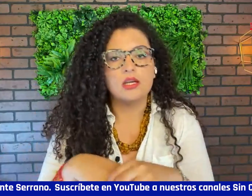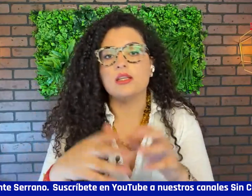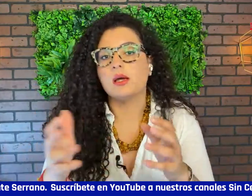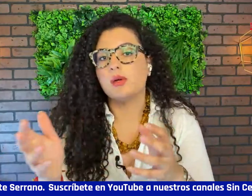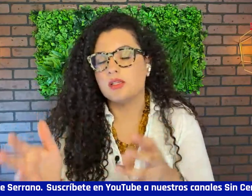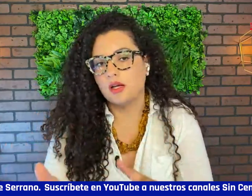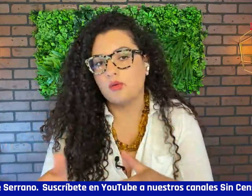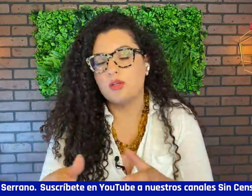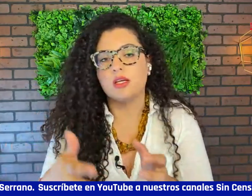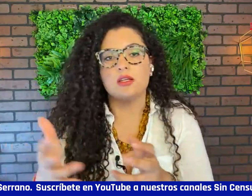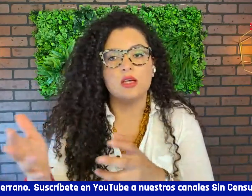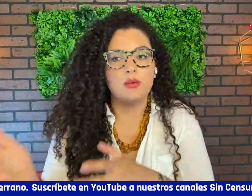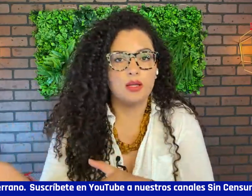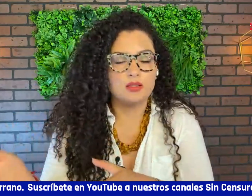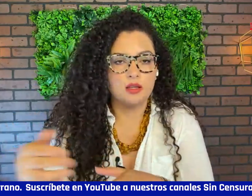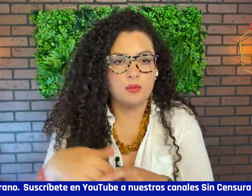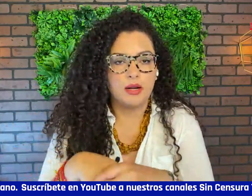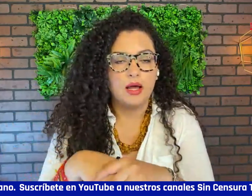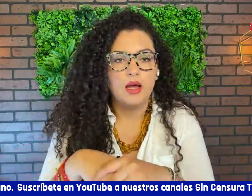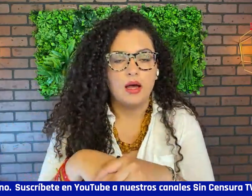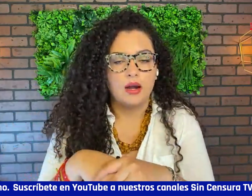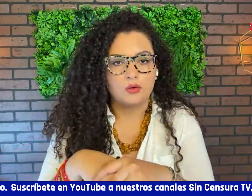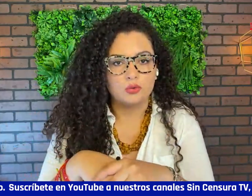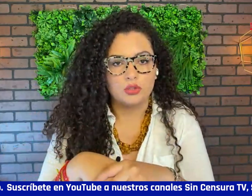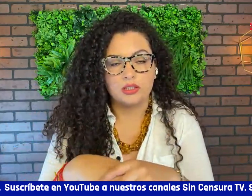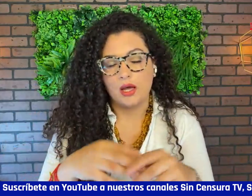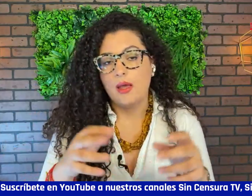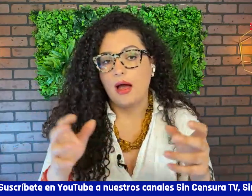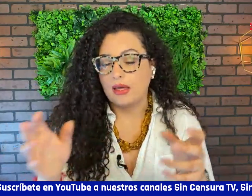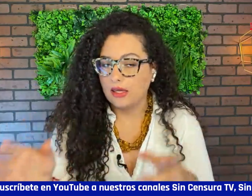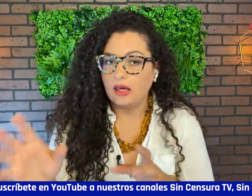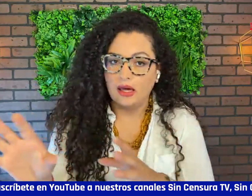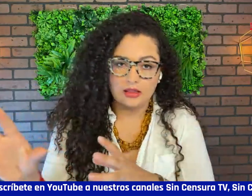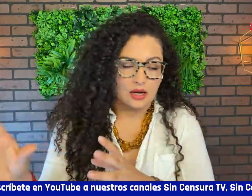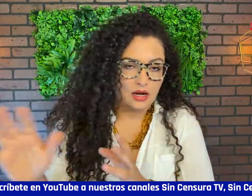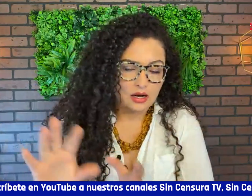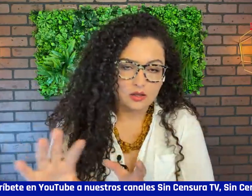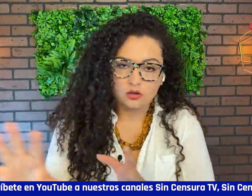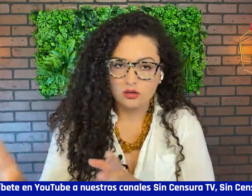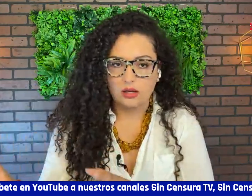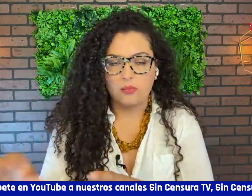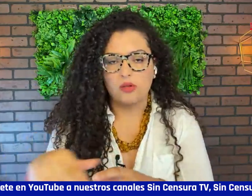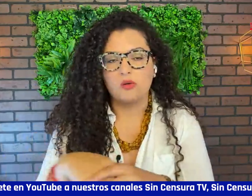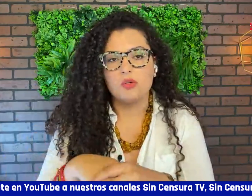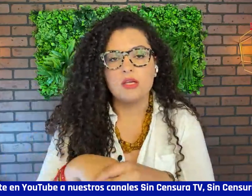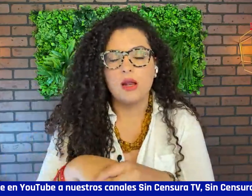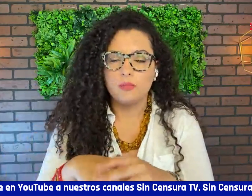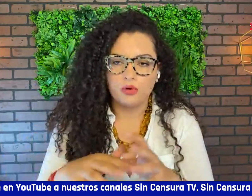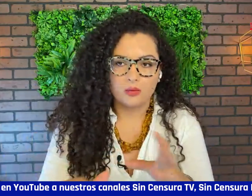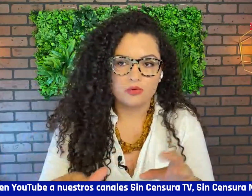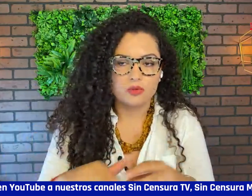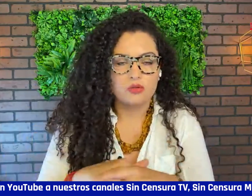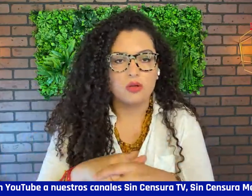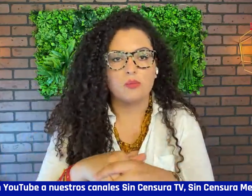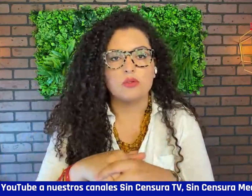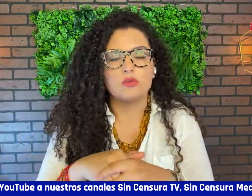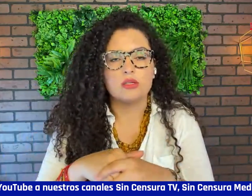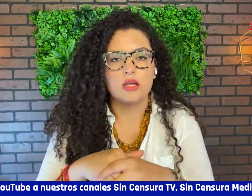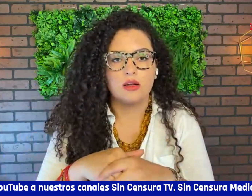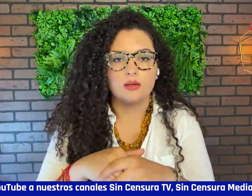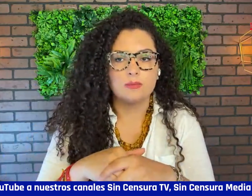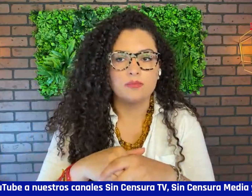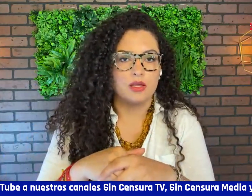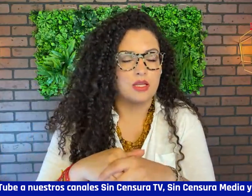sea judicializable será judicializable y se llevará a la justicia. Aquí entra el reto al Poder Judicial porque hemos visto que